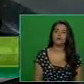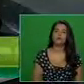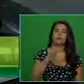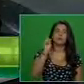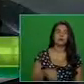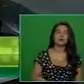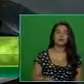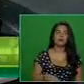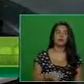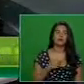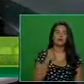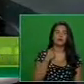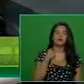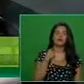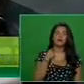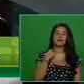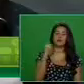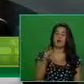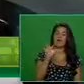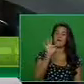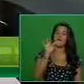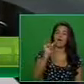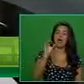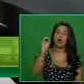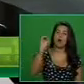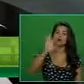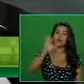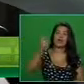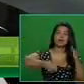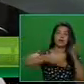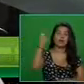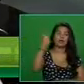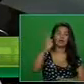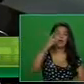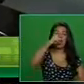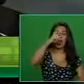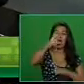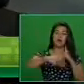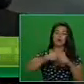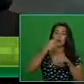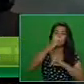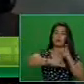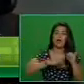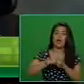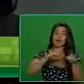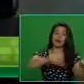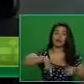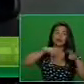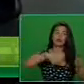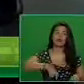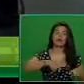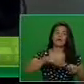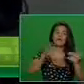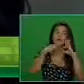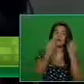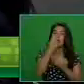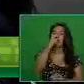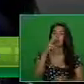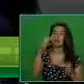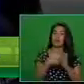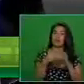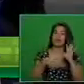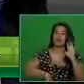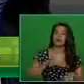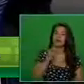ha hecho el lanzamiento del Año Internacional de la Agricultura Familiar 2014. ¿Cómo se va a visualizar este panorama